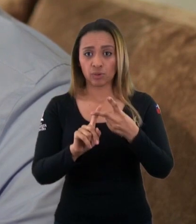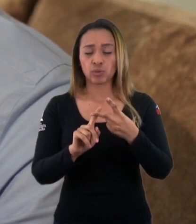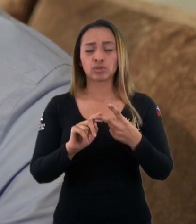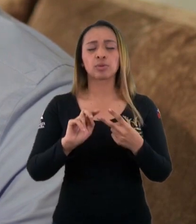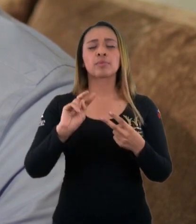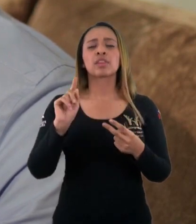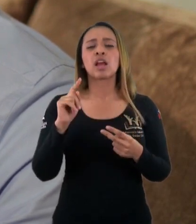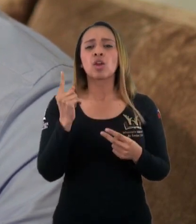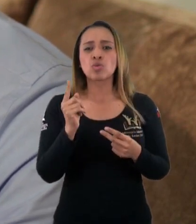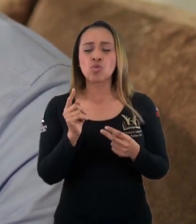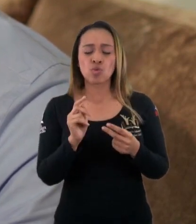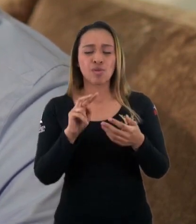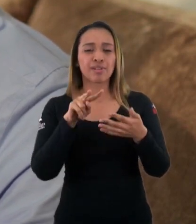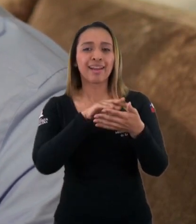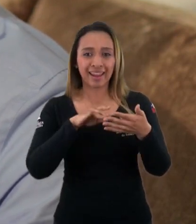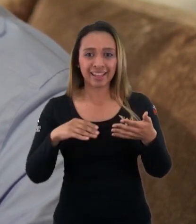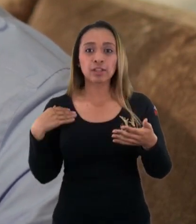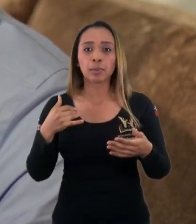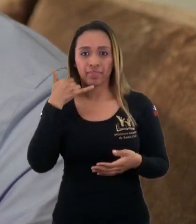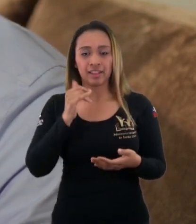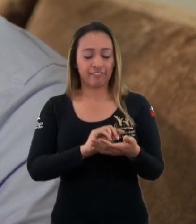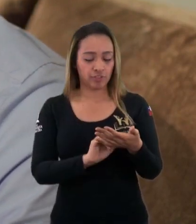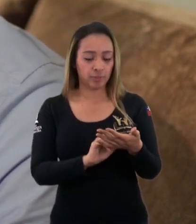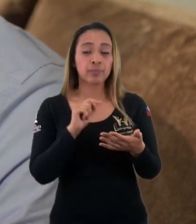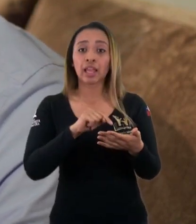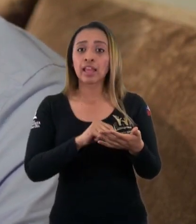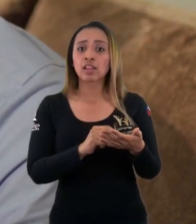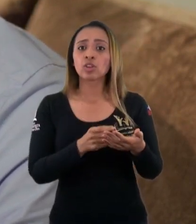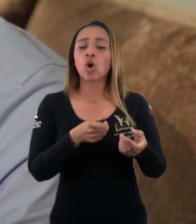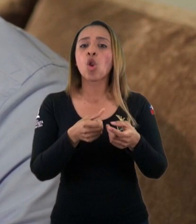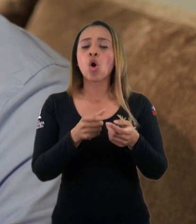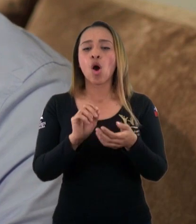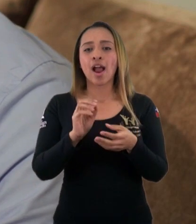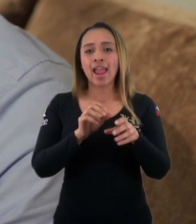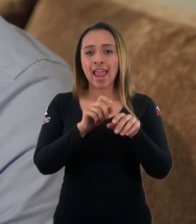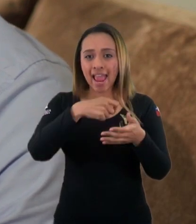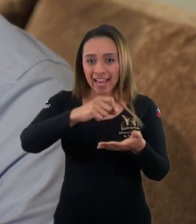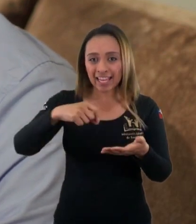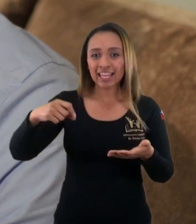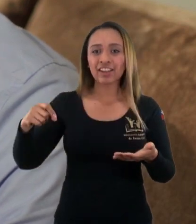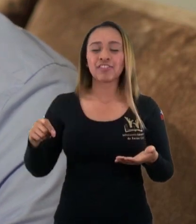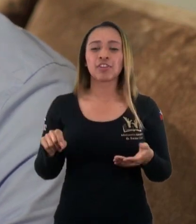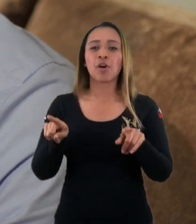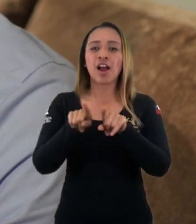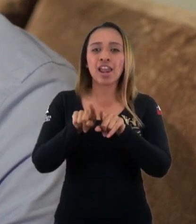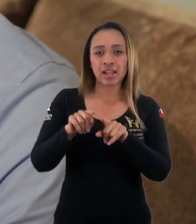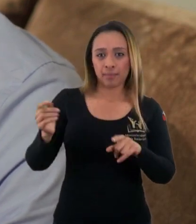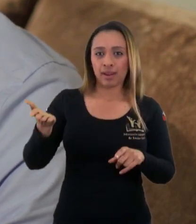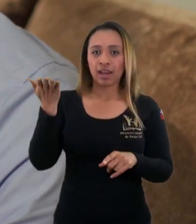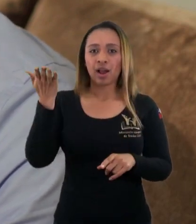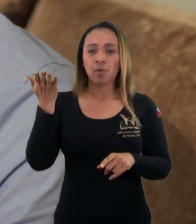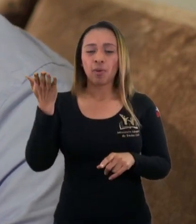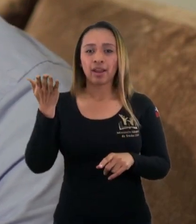texto que yo guardo con cariño en mi celular. Esto fue escrito por Ellen White en su libro Testimonios para la Iglesia, volumen 9,